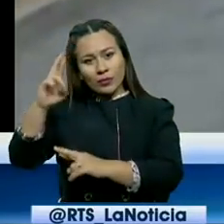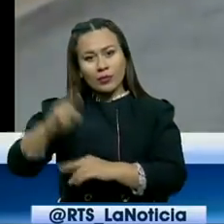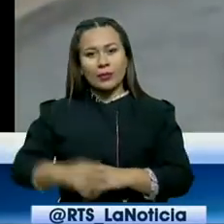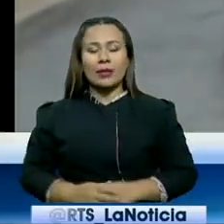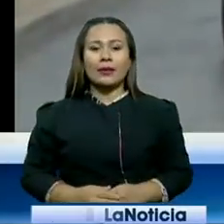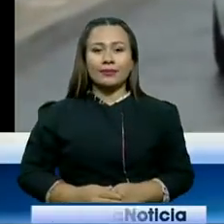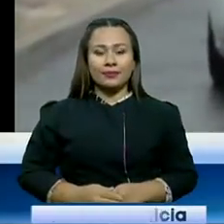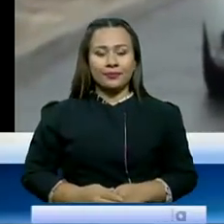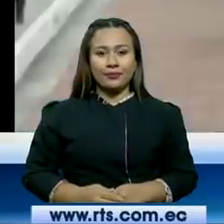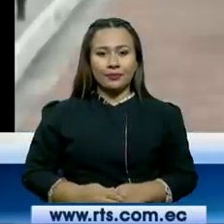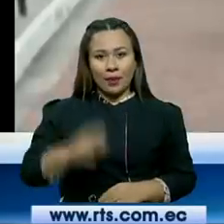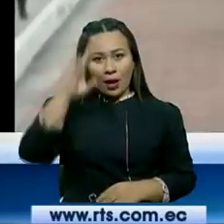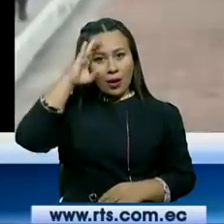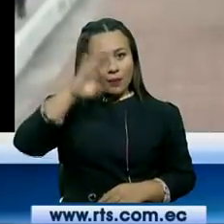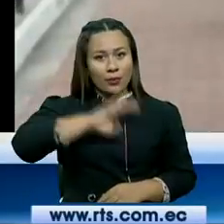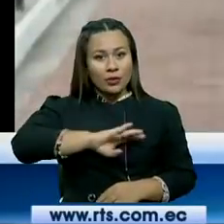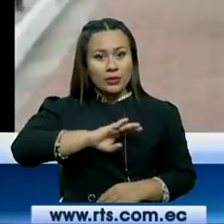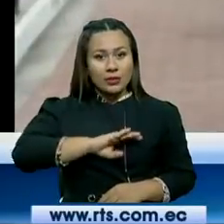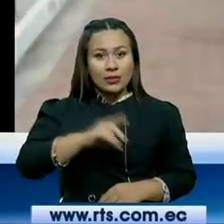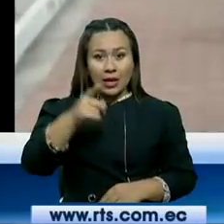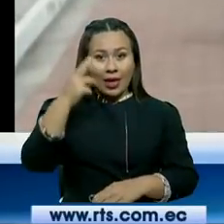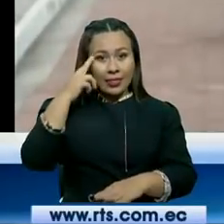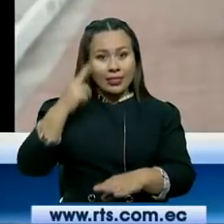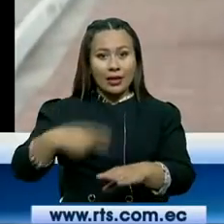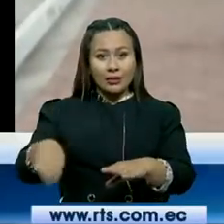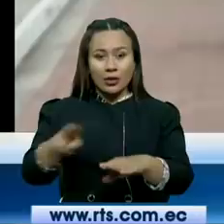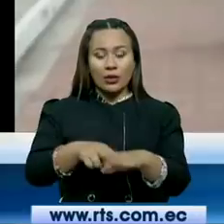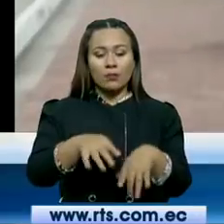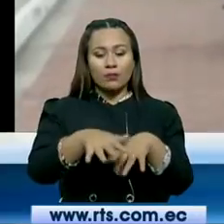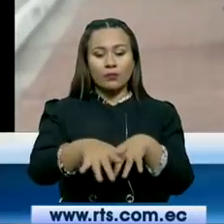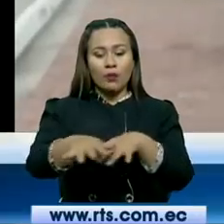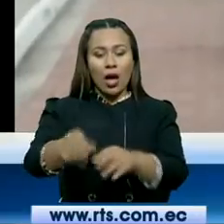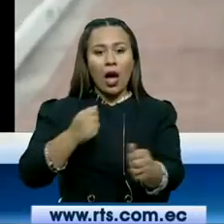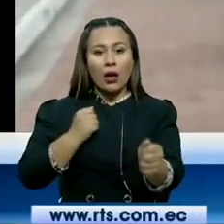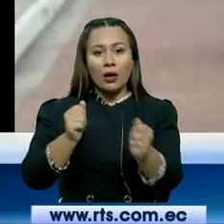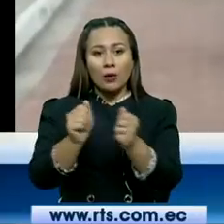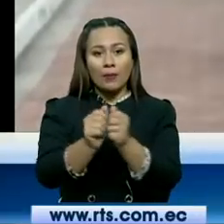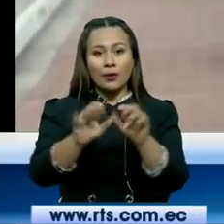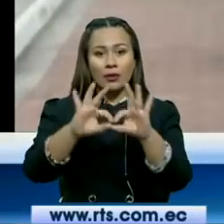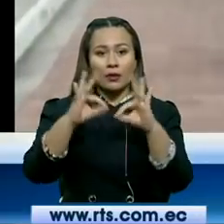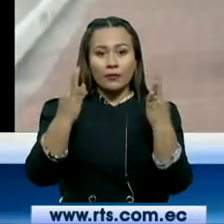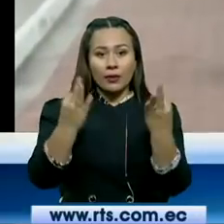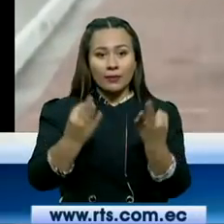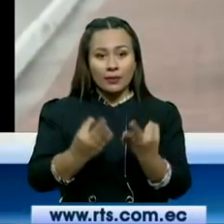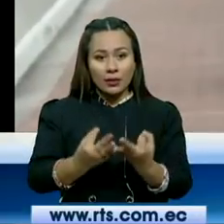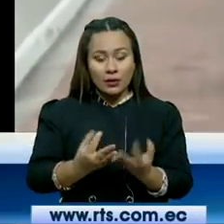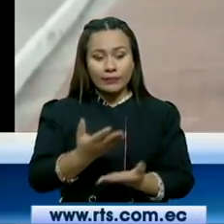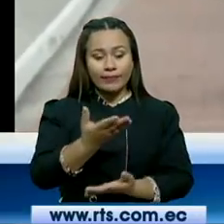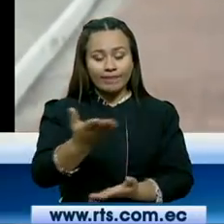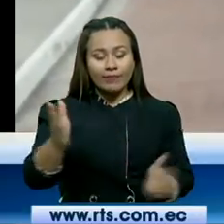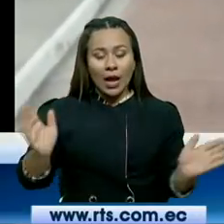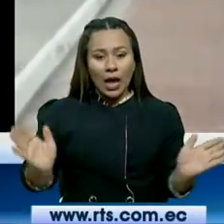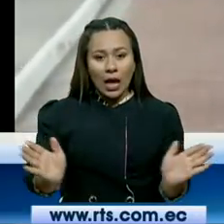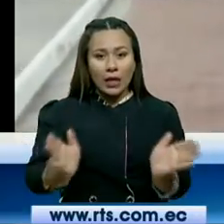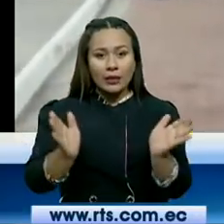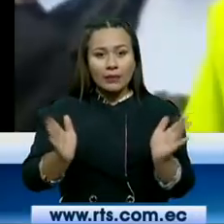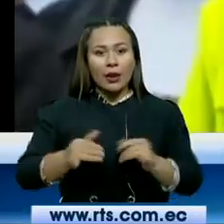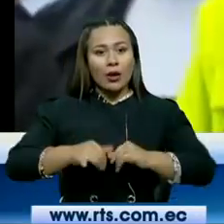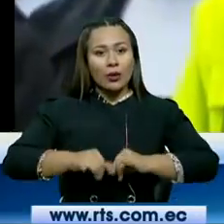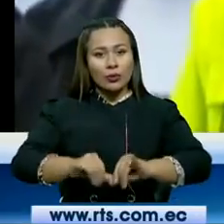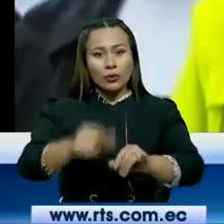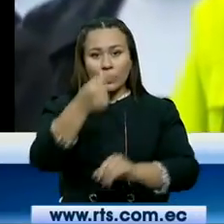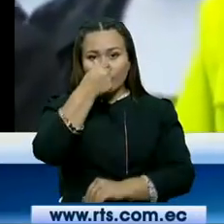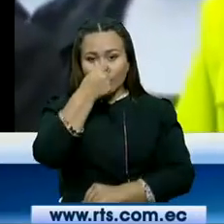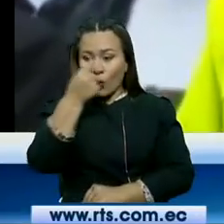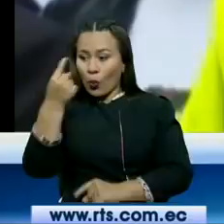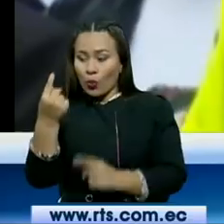como Policía Nacional, nos unimos también al sufrimiento de la familia. Y les animamos a continuar orando unos